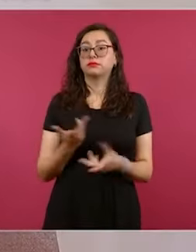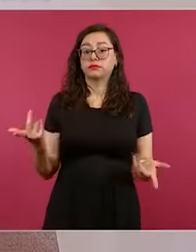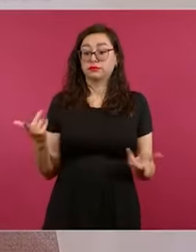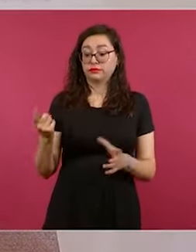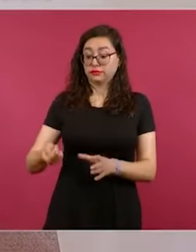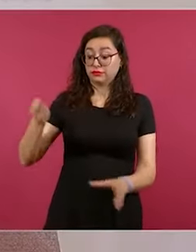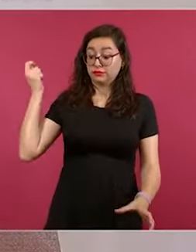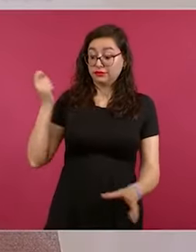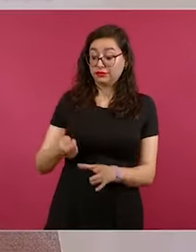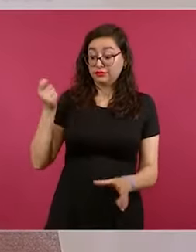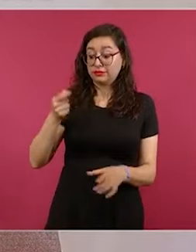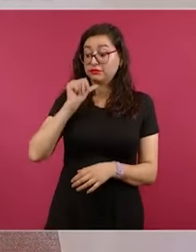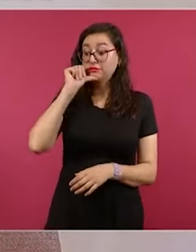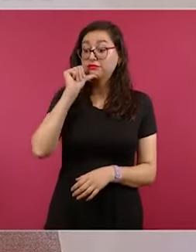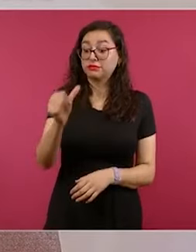rémora.